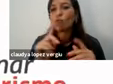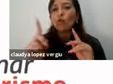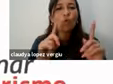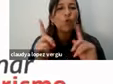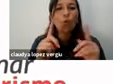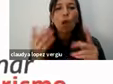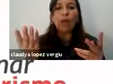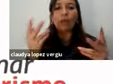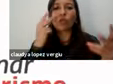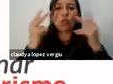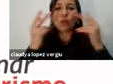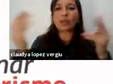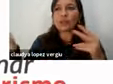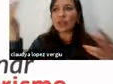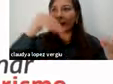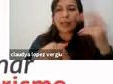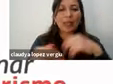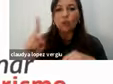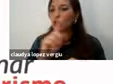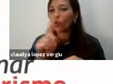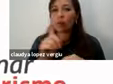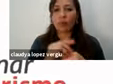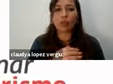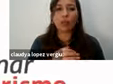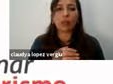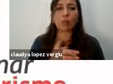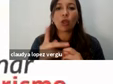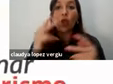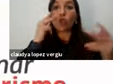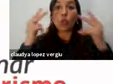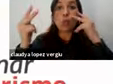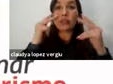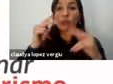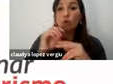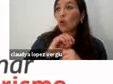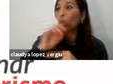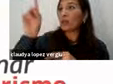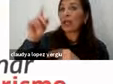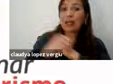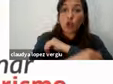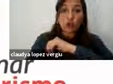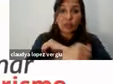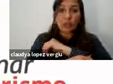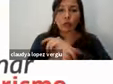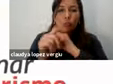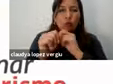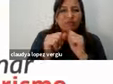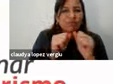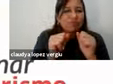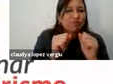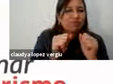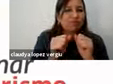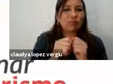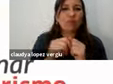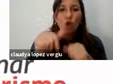no podemos todavía hacer tours, ya que el turista extranjero todavía no está viniendo como venía antes, ¿no? Que ese es nuestro